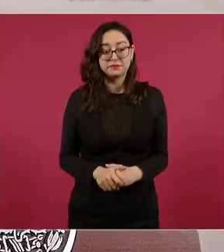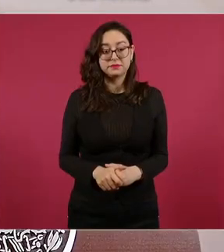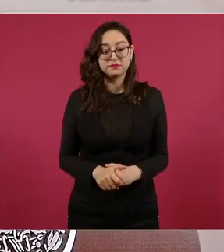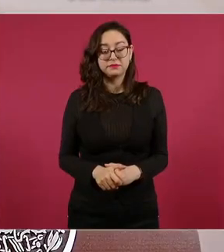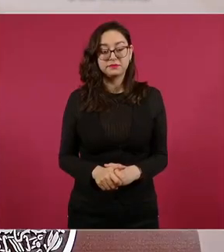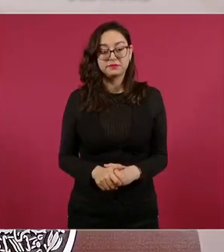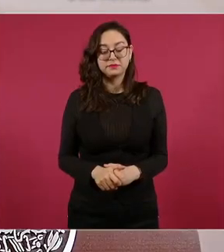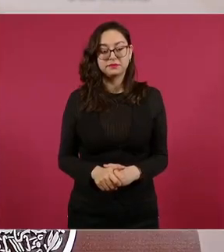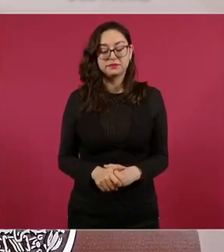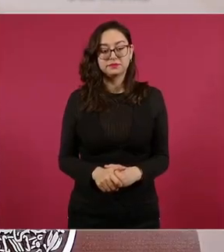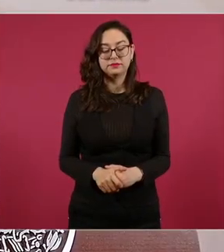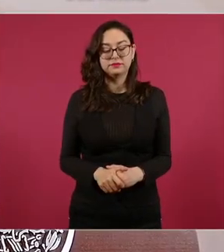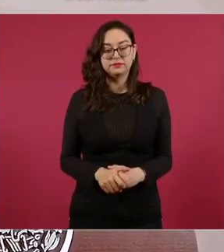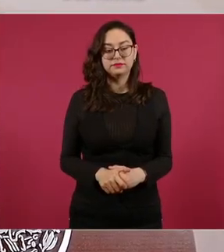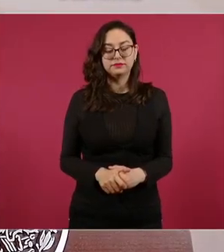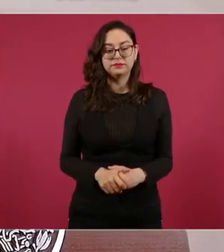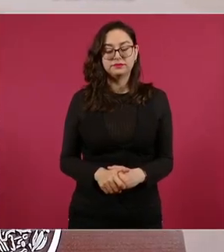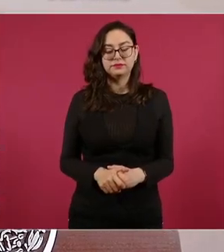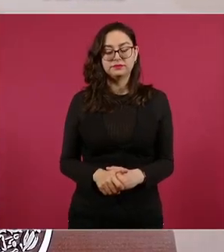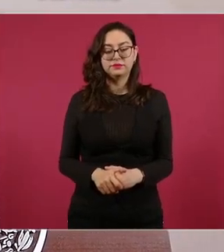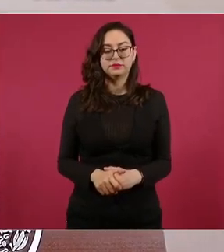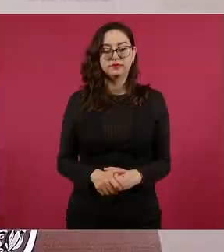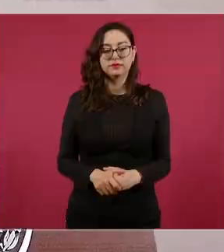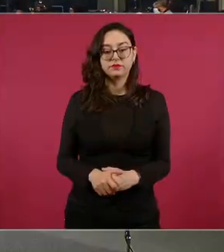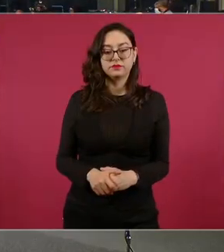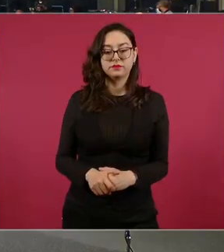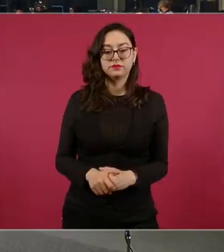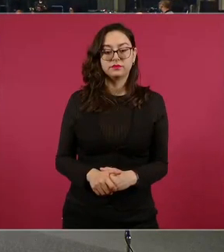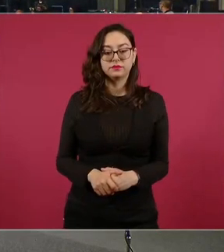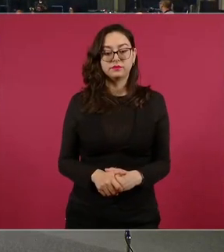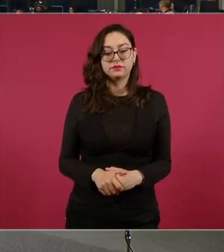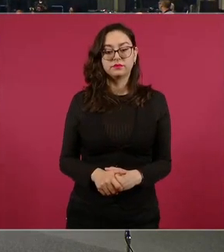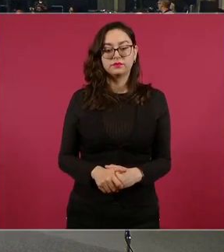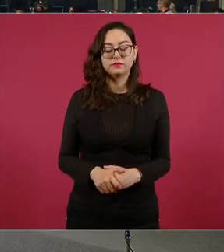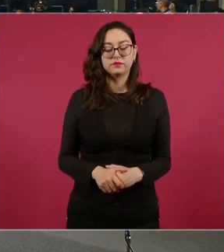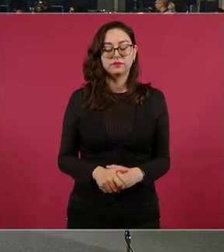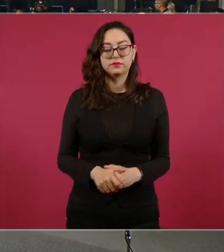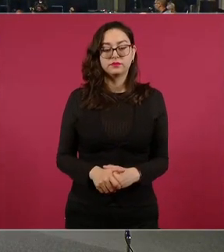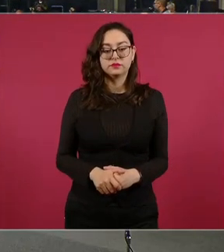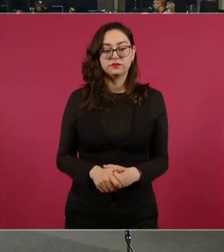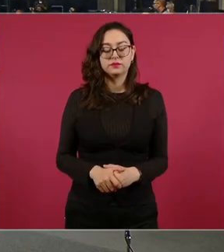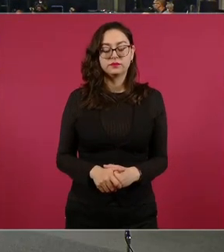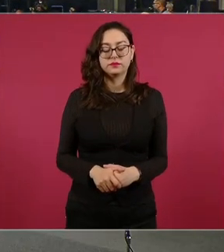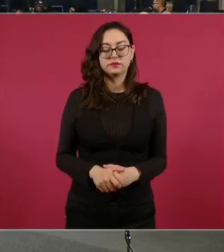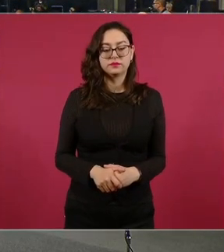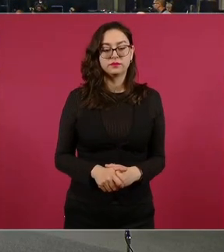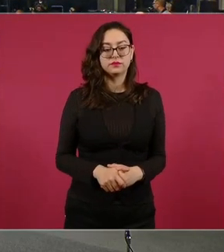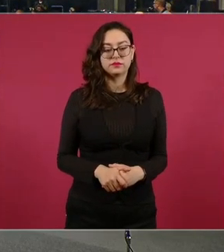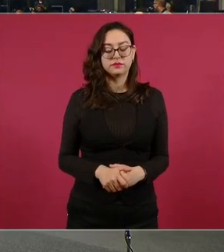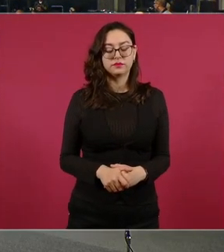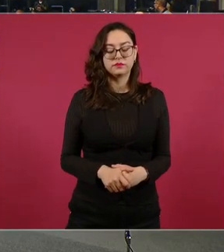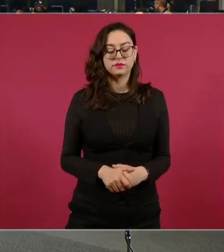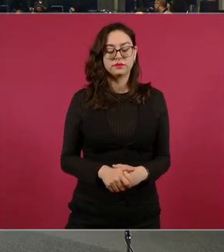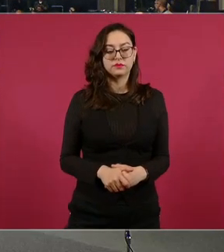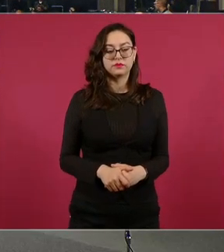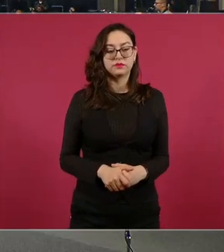Yo recuerdo que cuando hablamos al principio de que íbamos